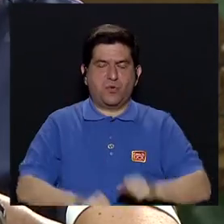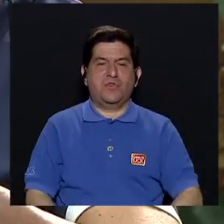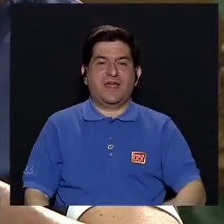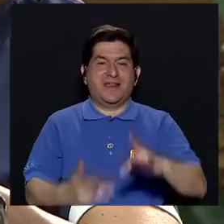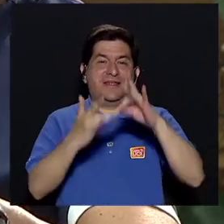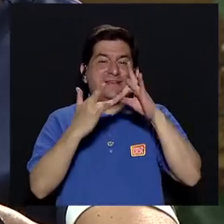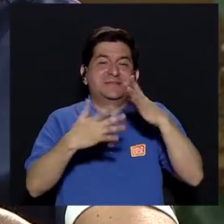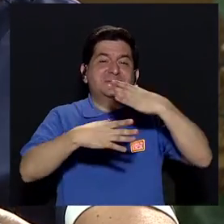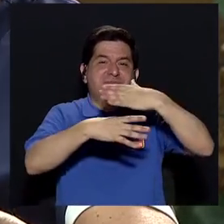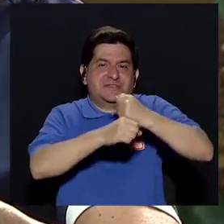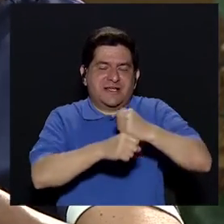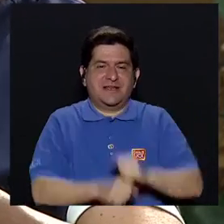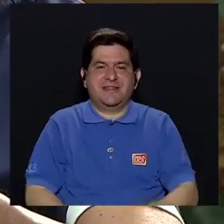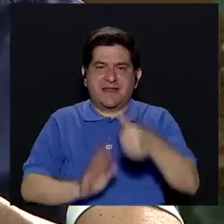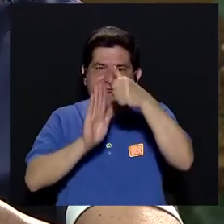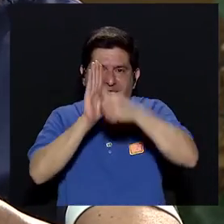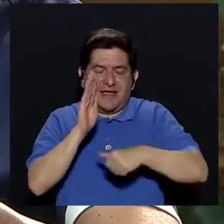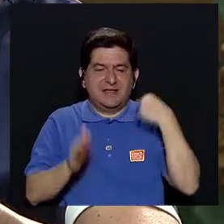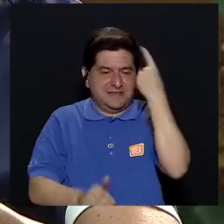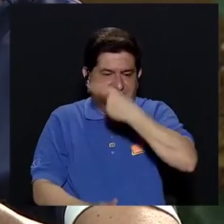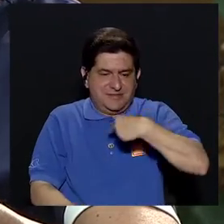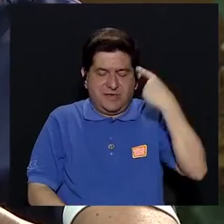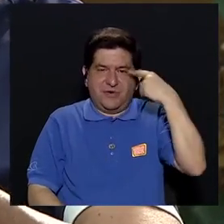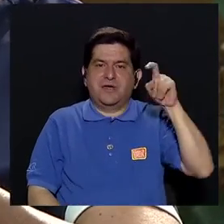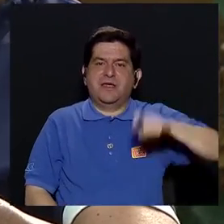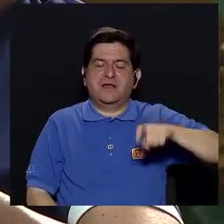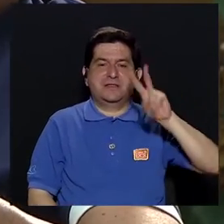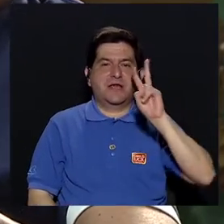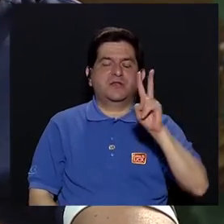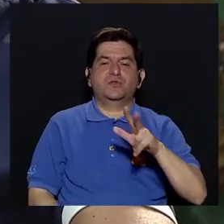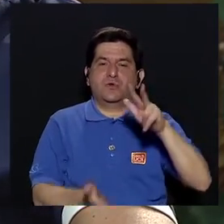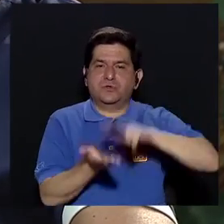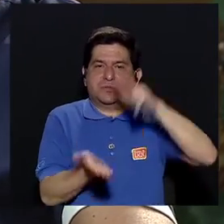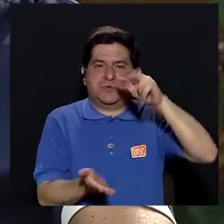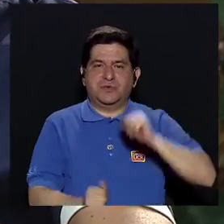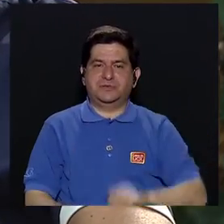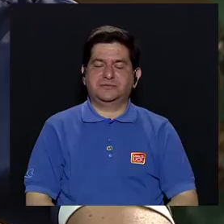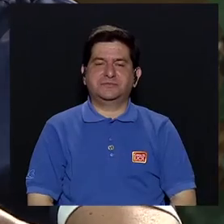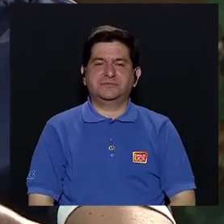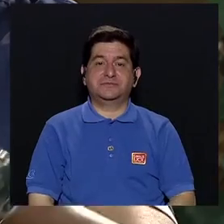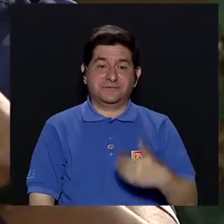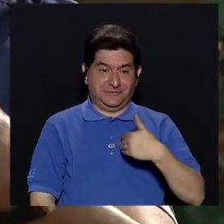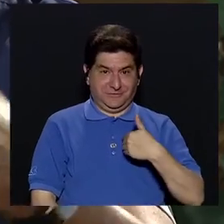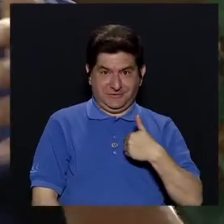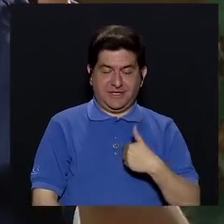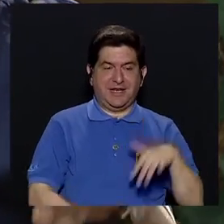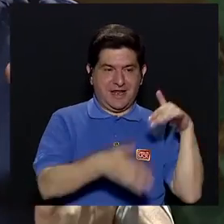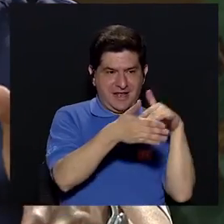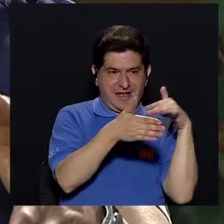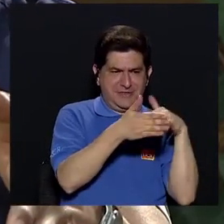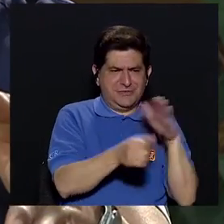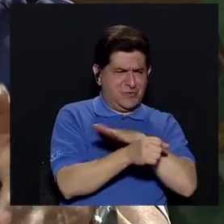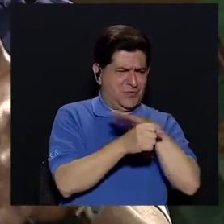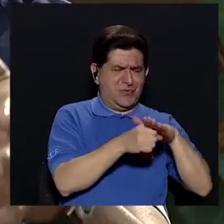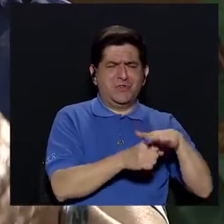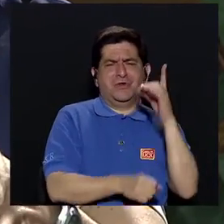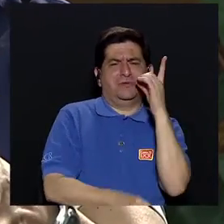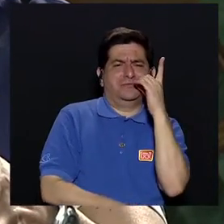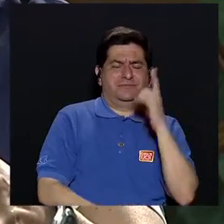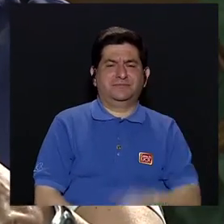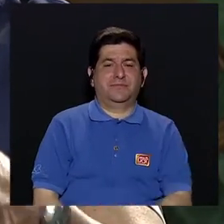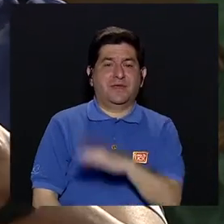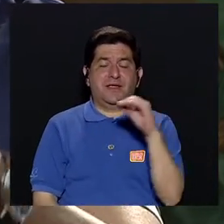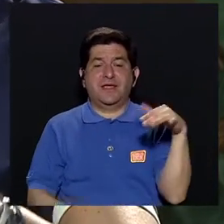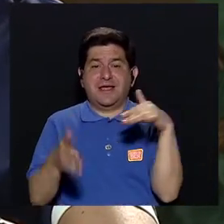hacer la especialidad en cirugía maxilofacial, se requieren las 2 aprobaciones. O sea, hay que tener el estudio completo de